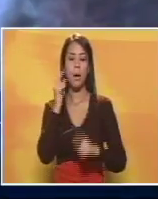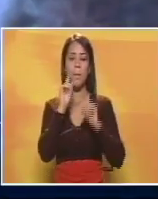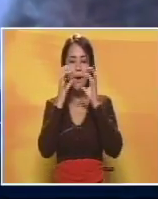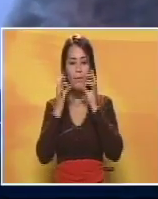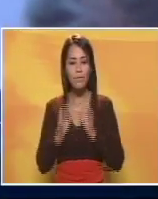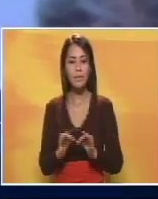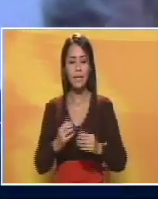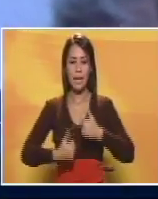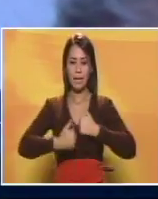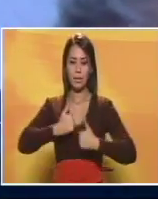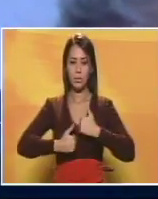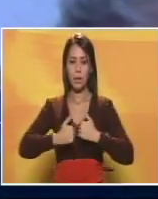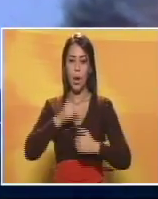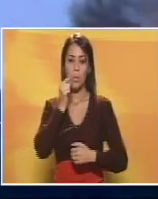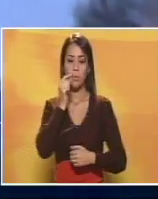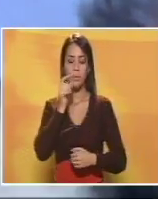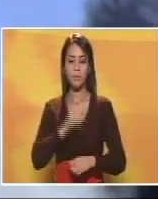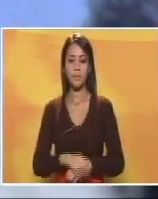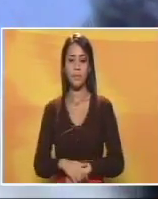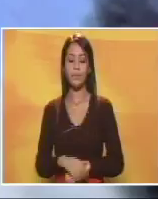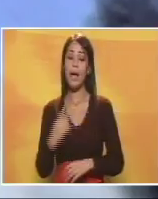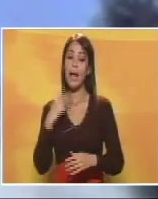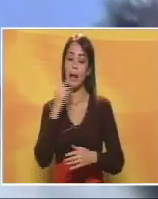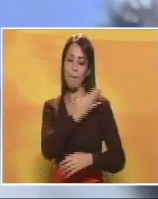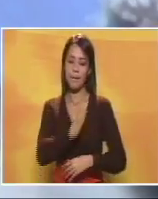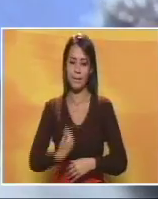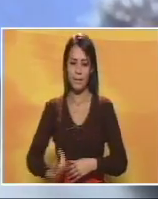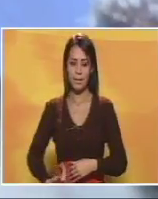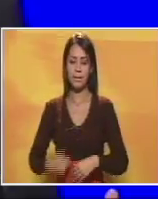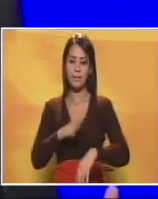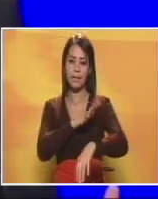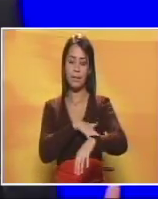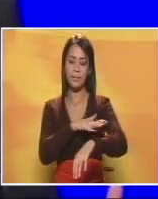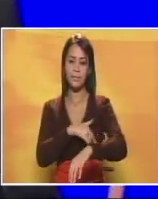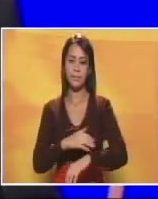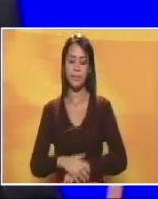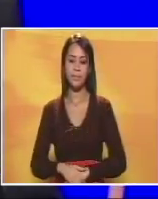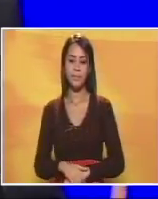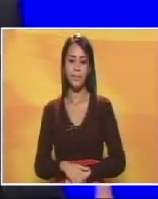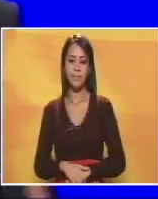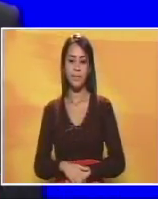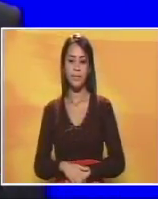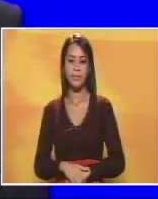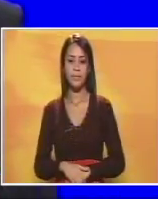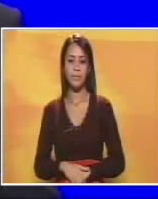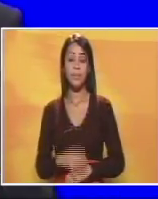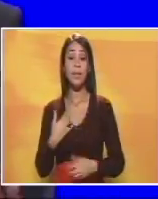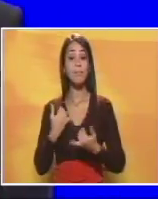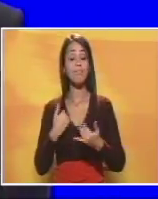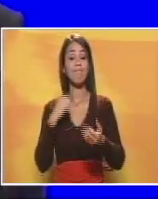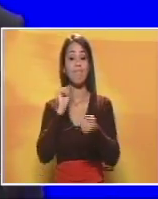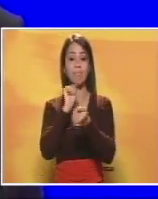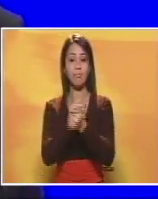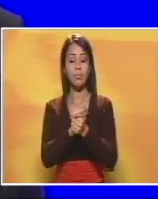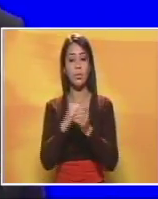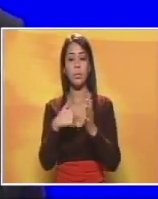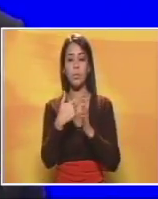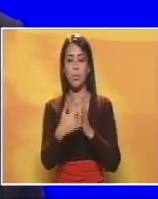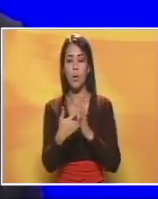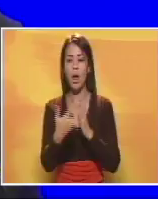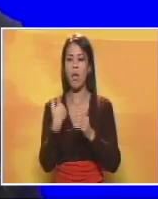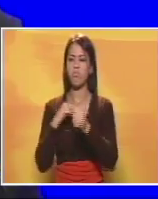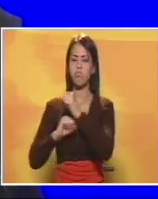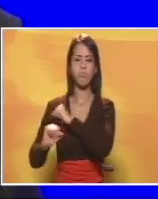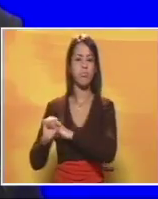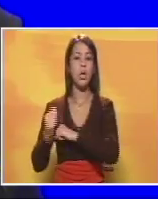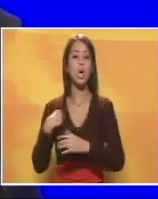la candidatura de Jordi Sánchez a la presidencia del gobierno regional. Sánchez, en prisión preventiva por delito de rebelión, aceptó volver